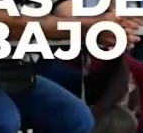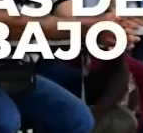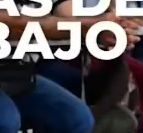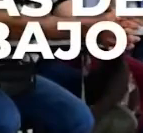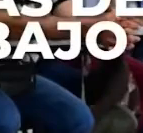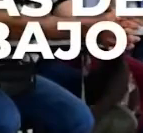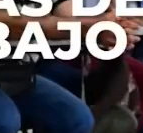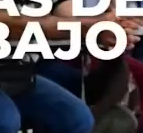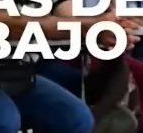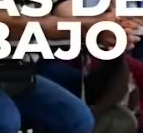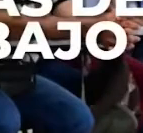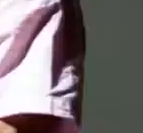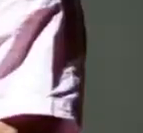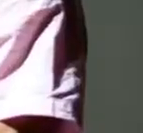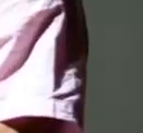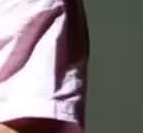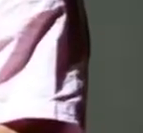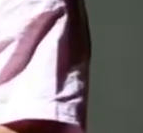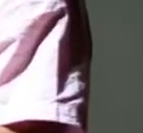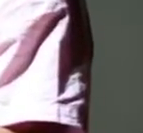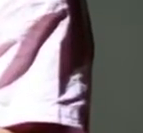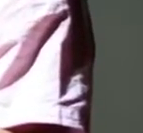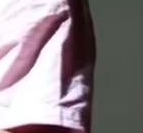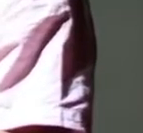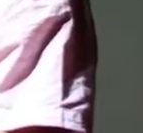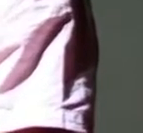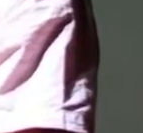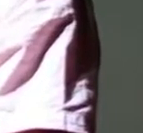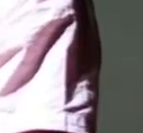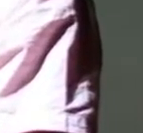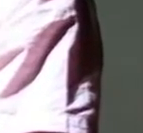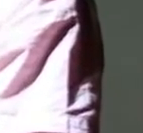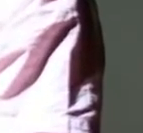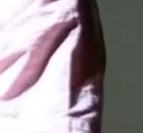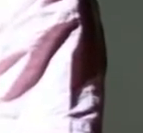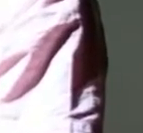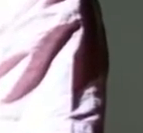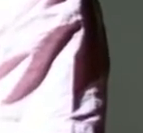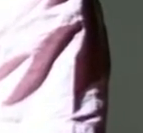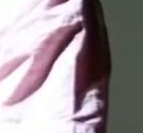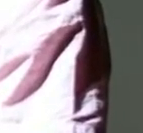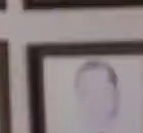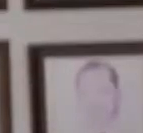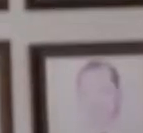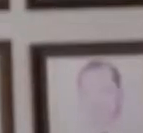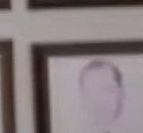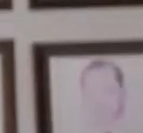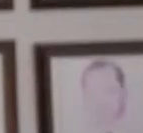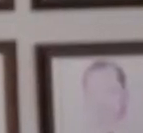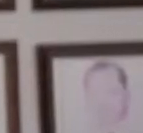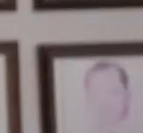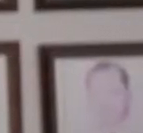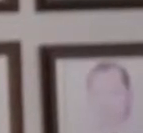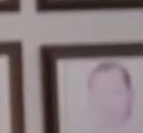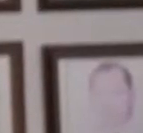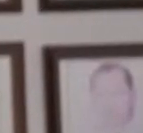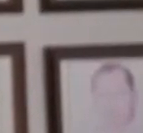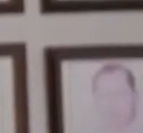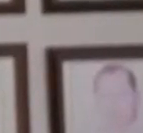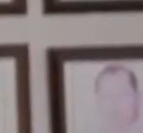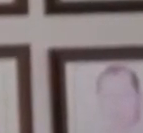26 espacios de participación. Lucha frontal contra la corrupción. En nuestros primeros días, decidimos dar